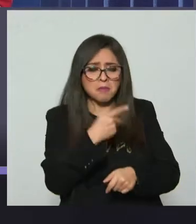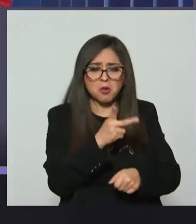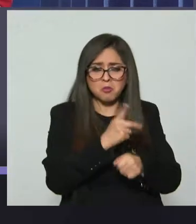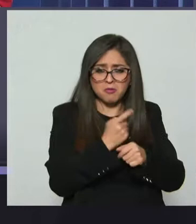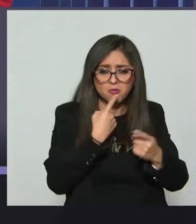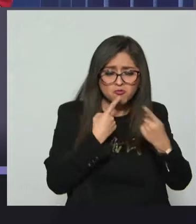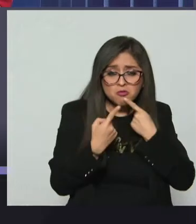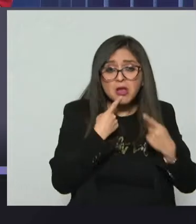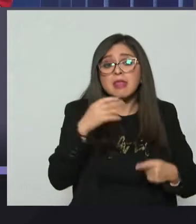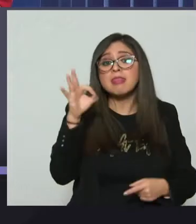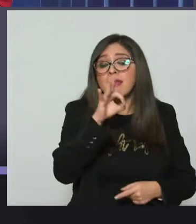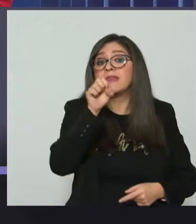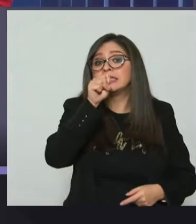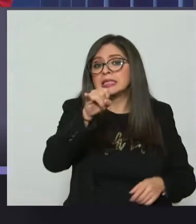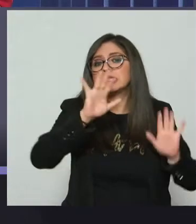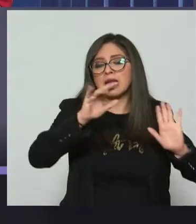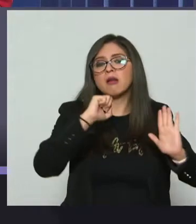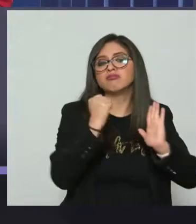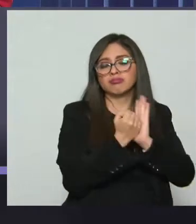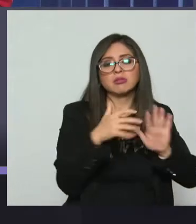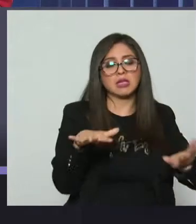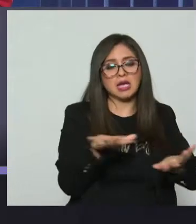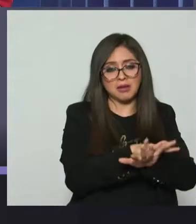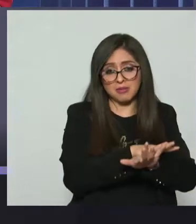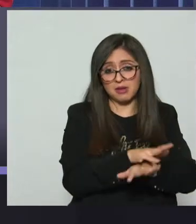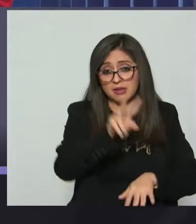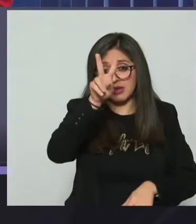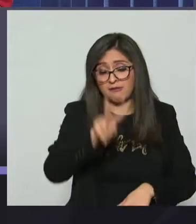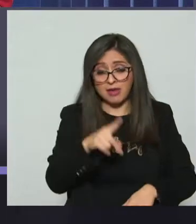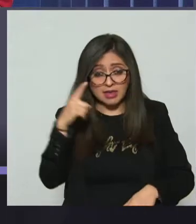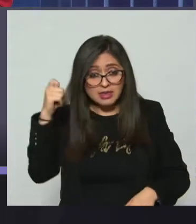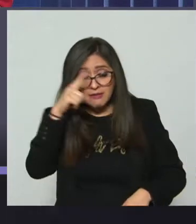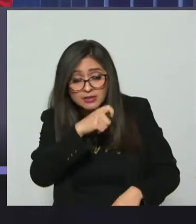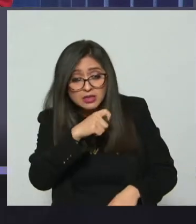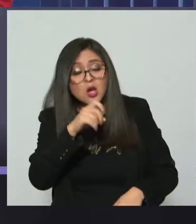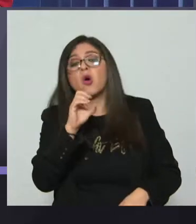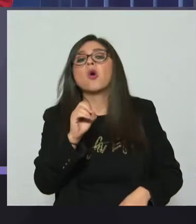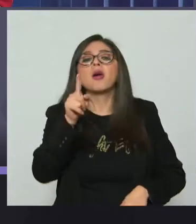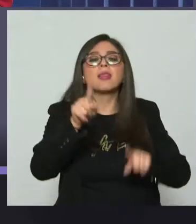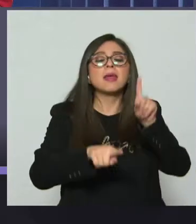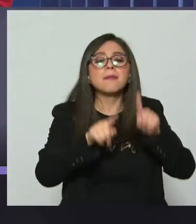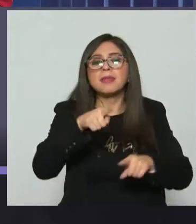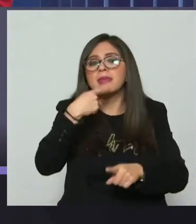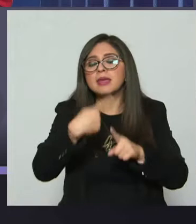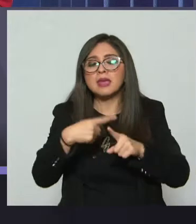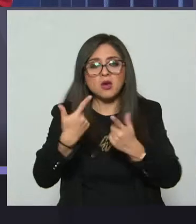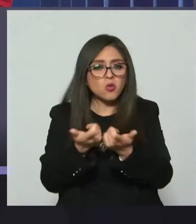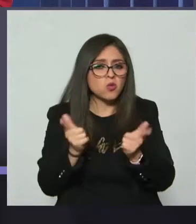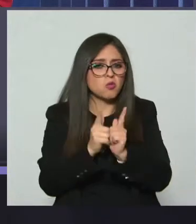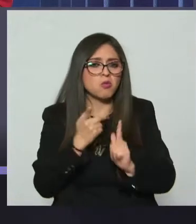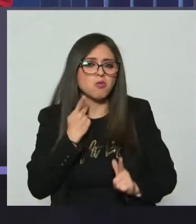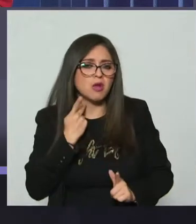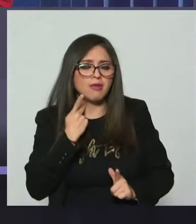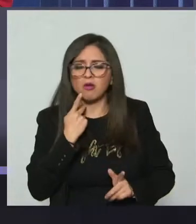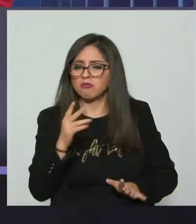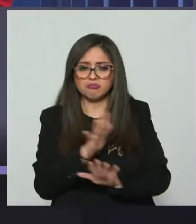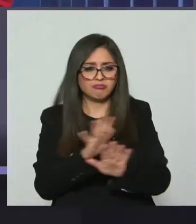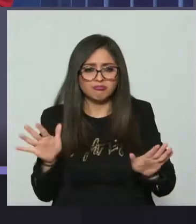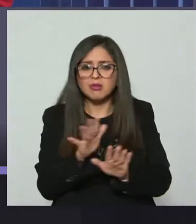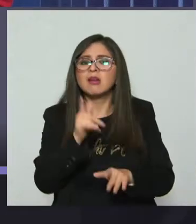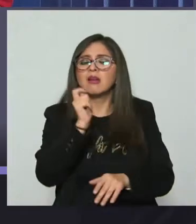cambio, aunque ahí lo que diría es difícil y no es necesariamente posiciones de partidos políticos. Me parece que hay